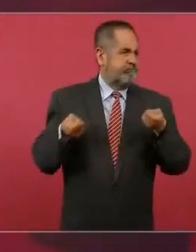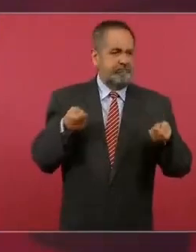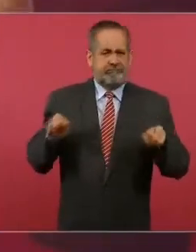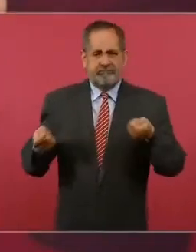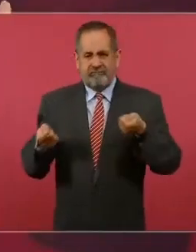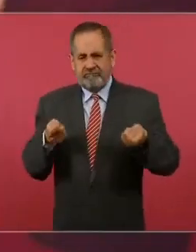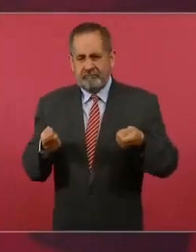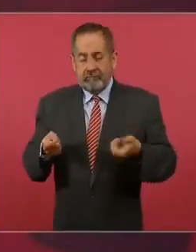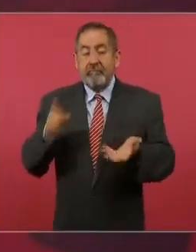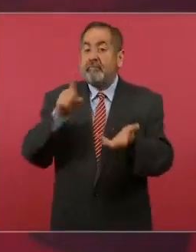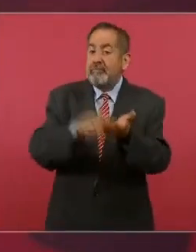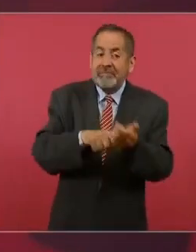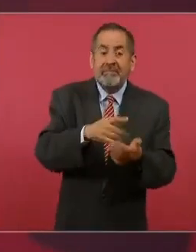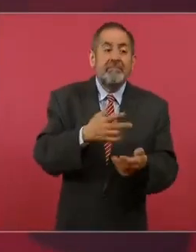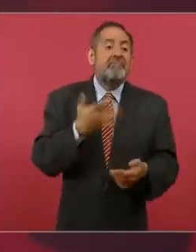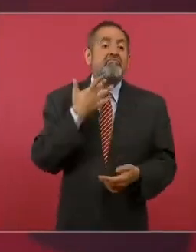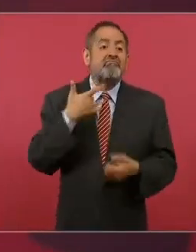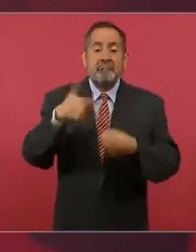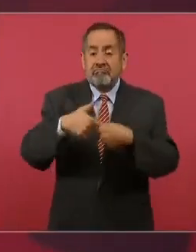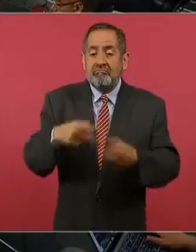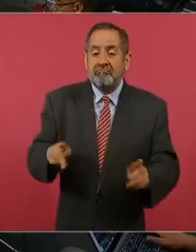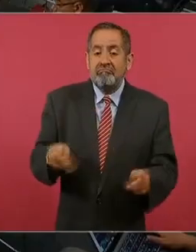hasta huachicol,